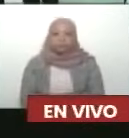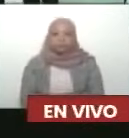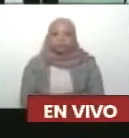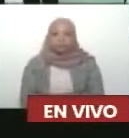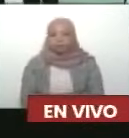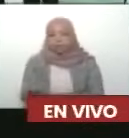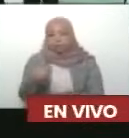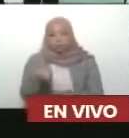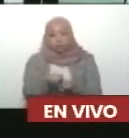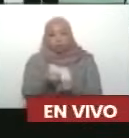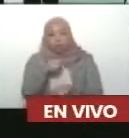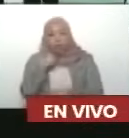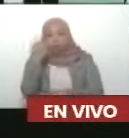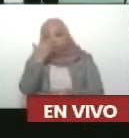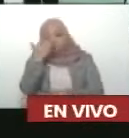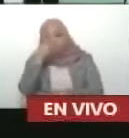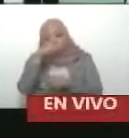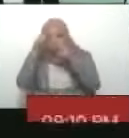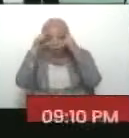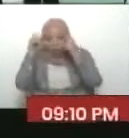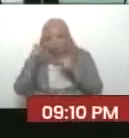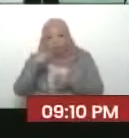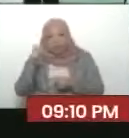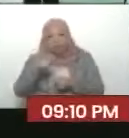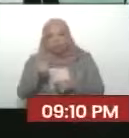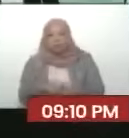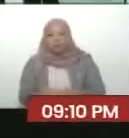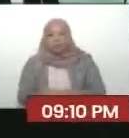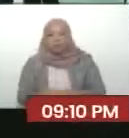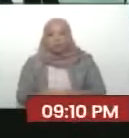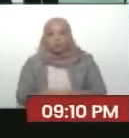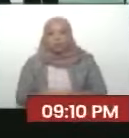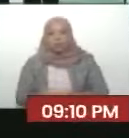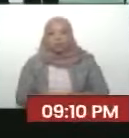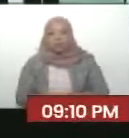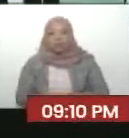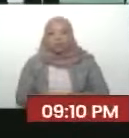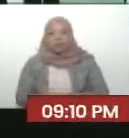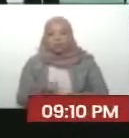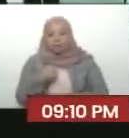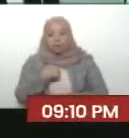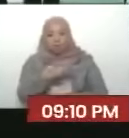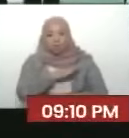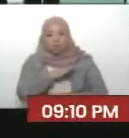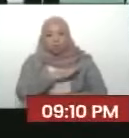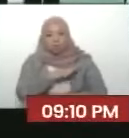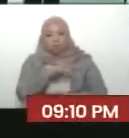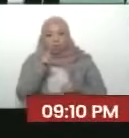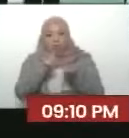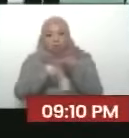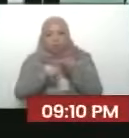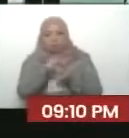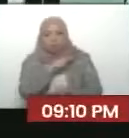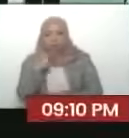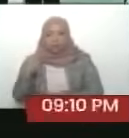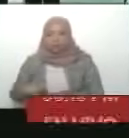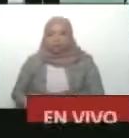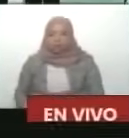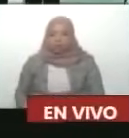de Harold. ¿Ah? Aquí lo tiene, mira. Este es mi teléfono, ¿verdad? Que me regaló Xi Jinping.